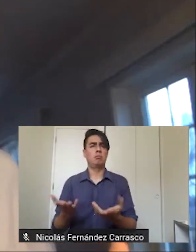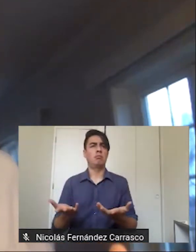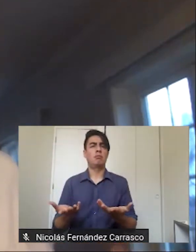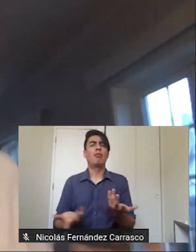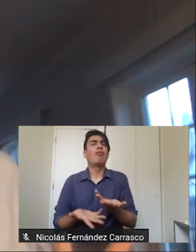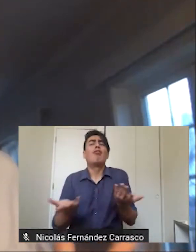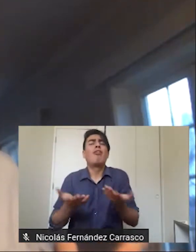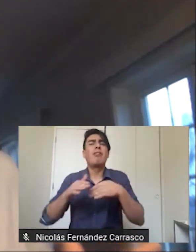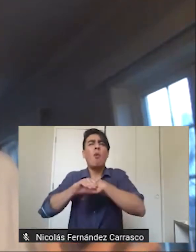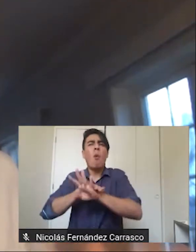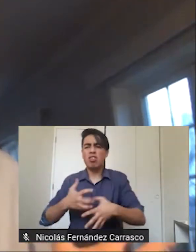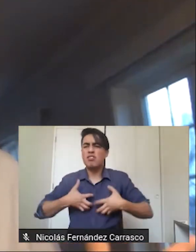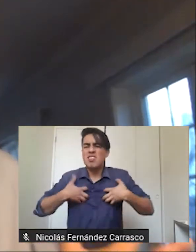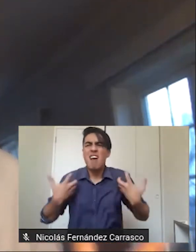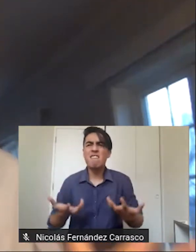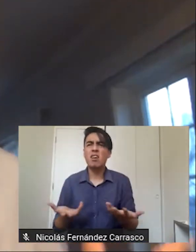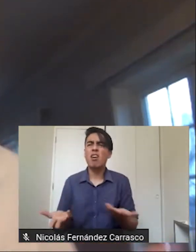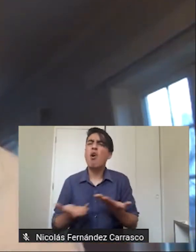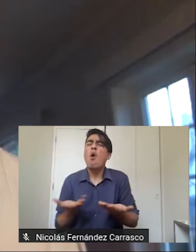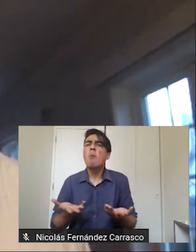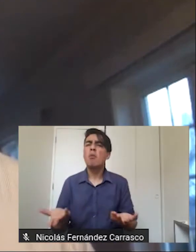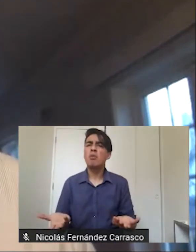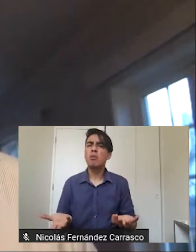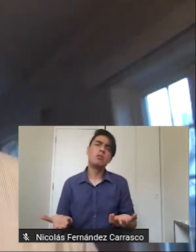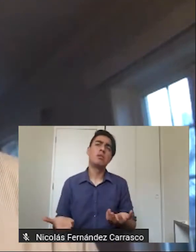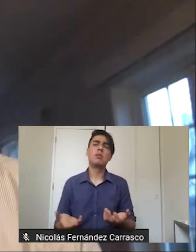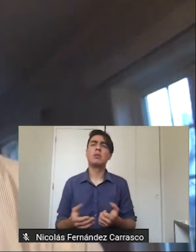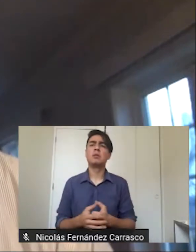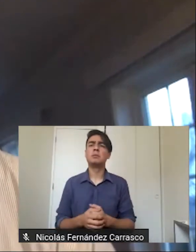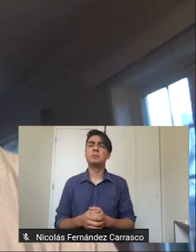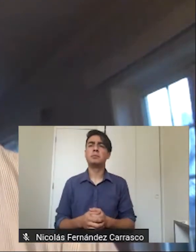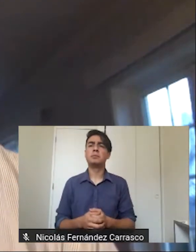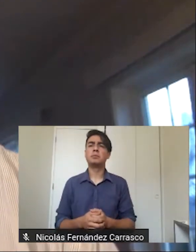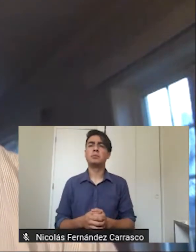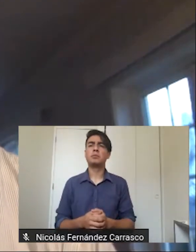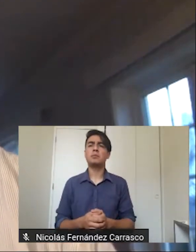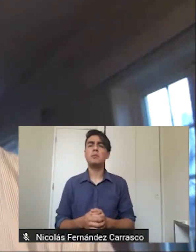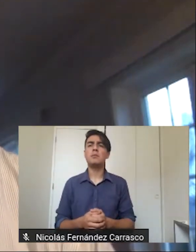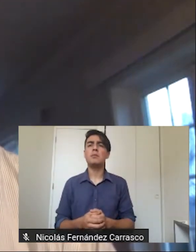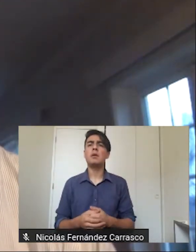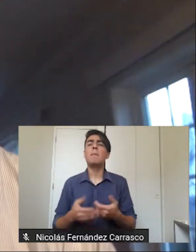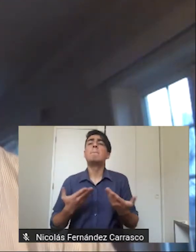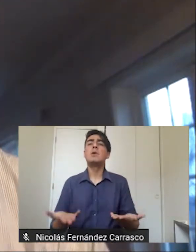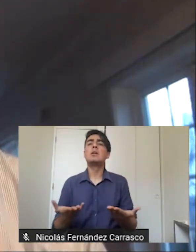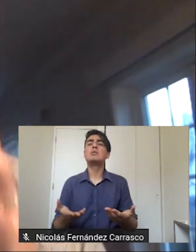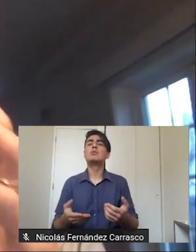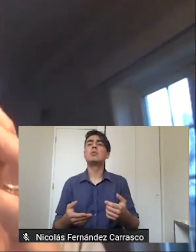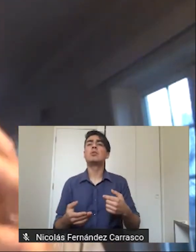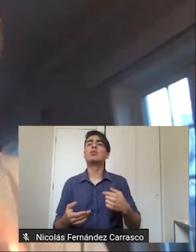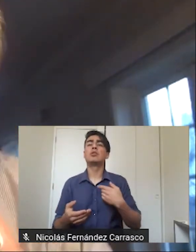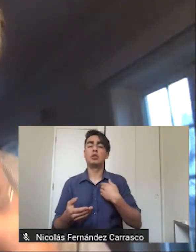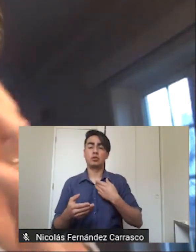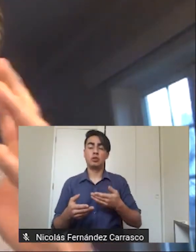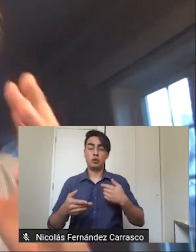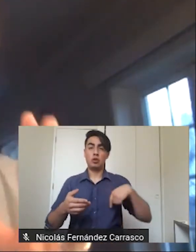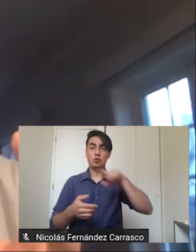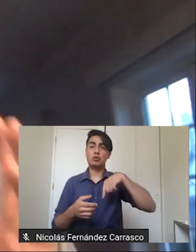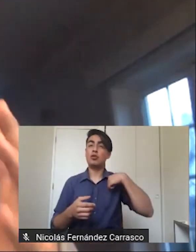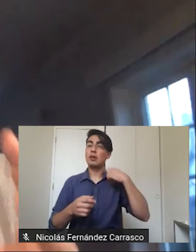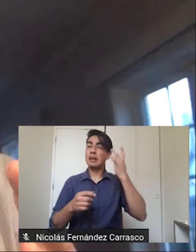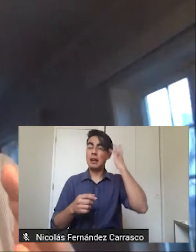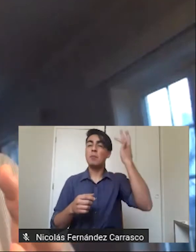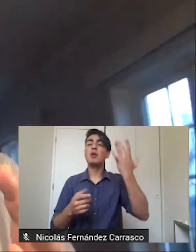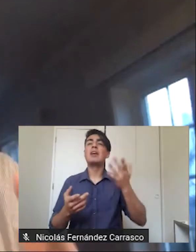no, ¿qué haces tú con ello? Entonces, por eso nosotros decimos que el diálogo es un